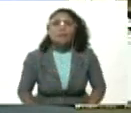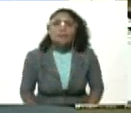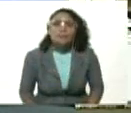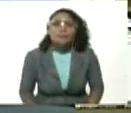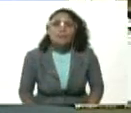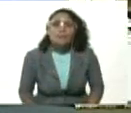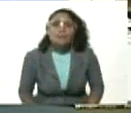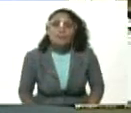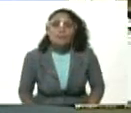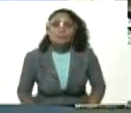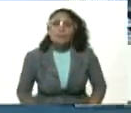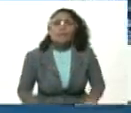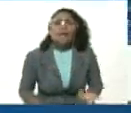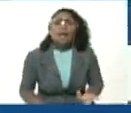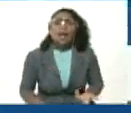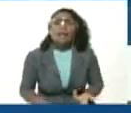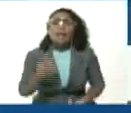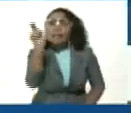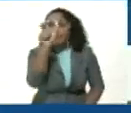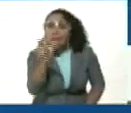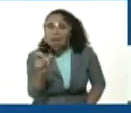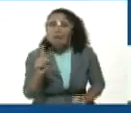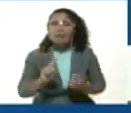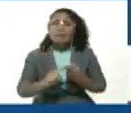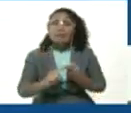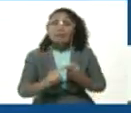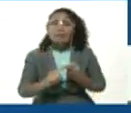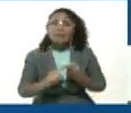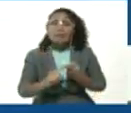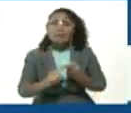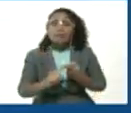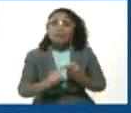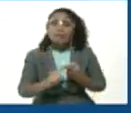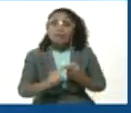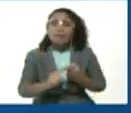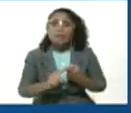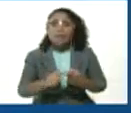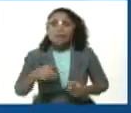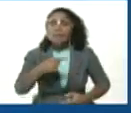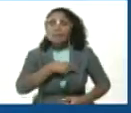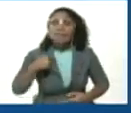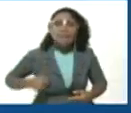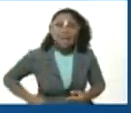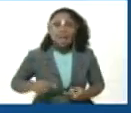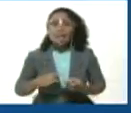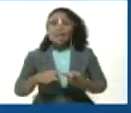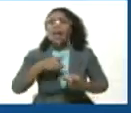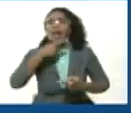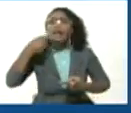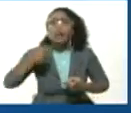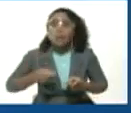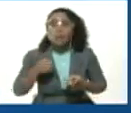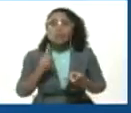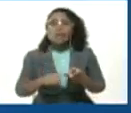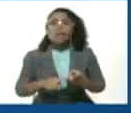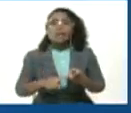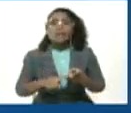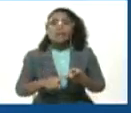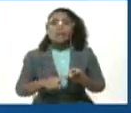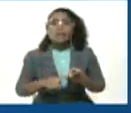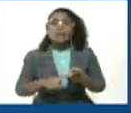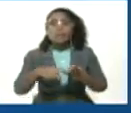En París, en Beijing, en Moscú, en Delhi,